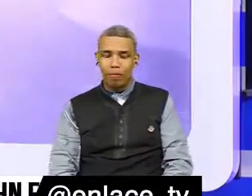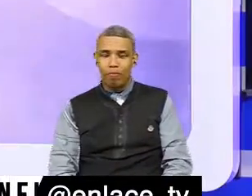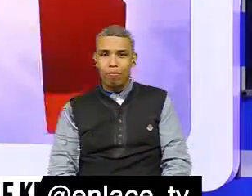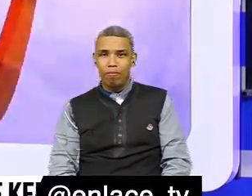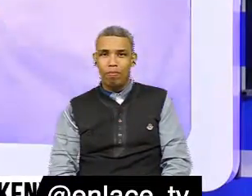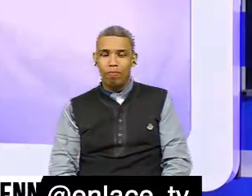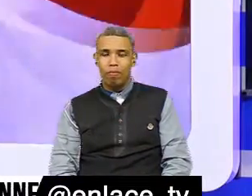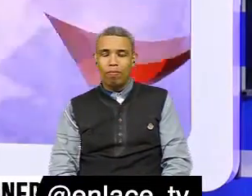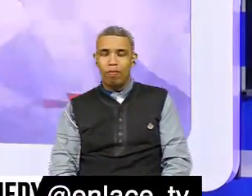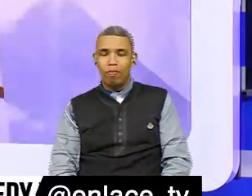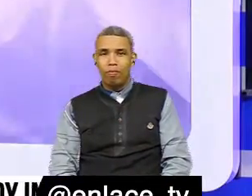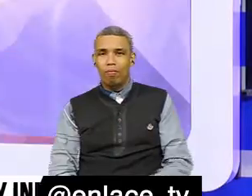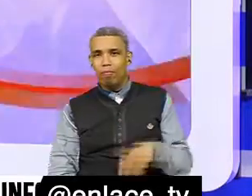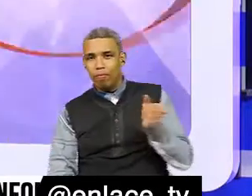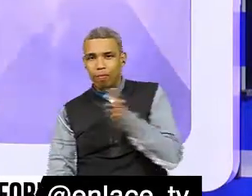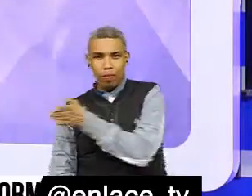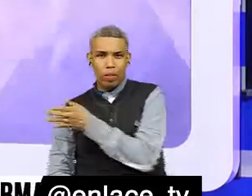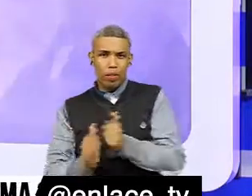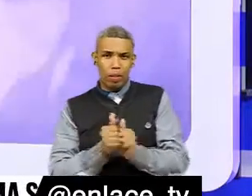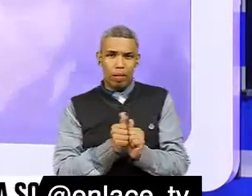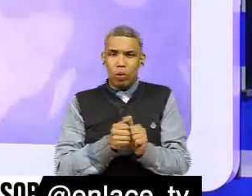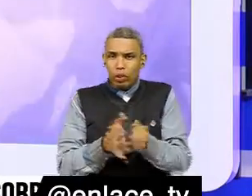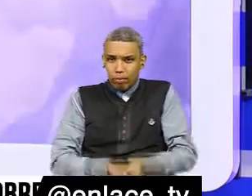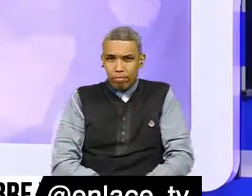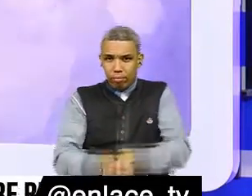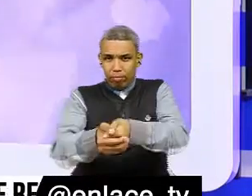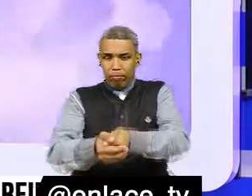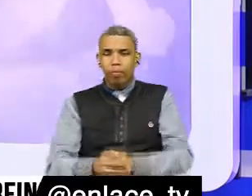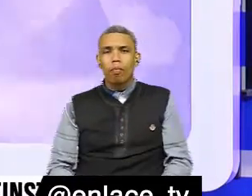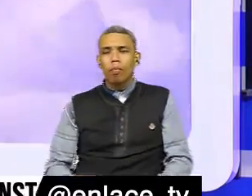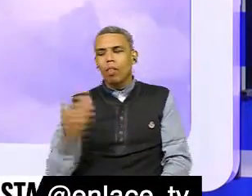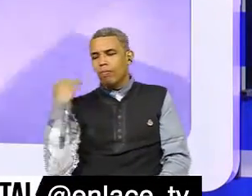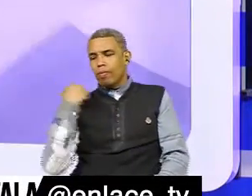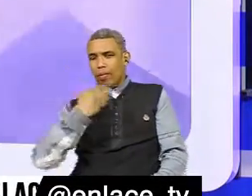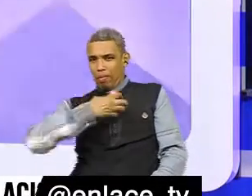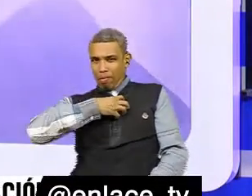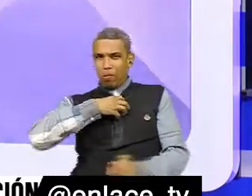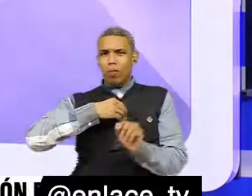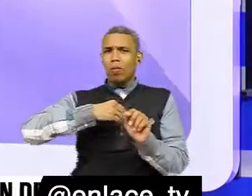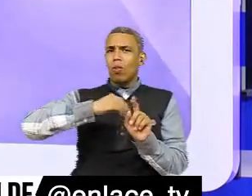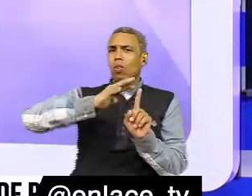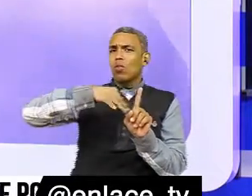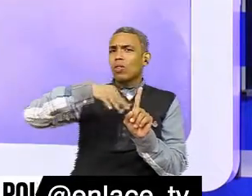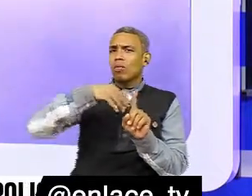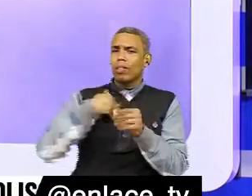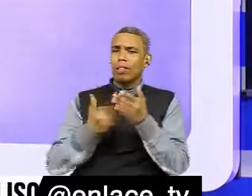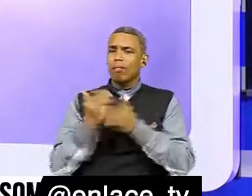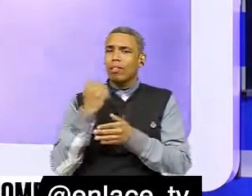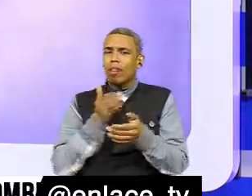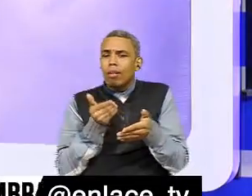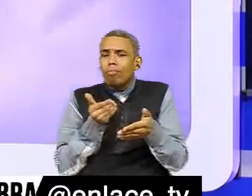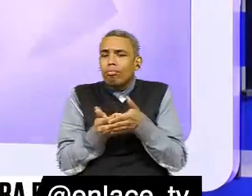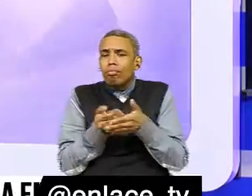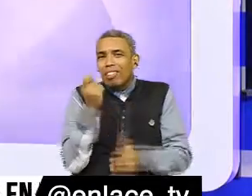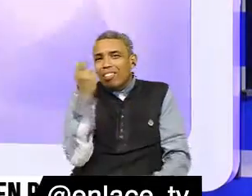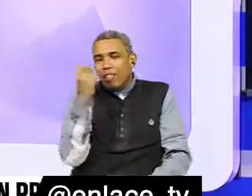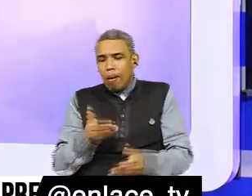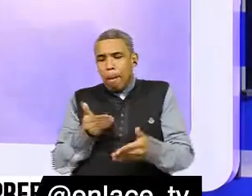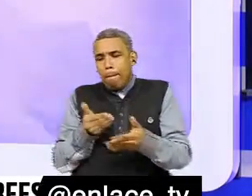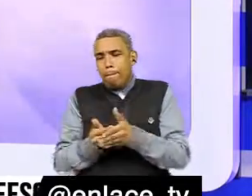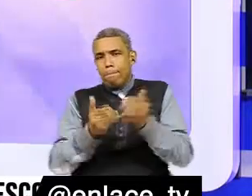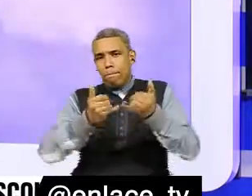Hablemos ahora de voleibol porque ya cumplen 4 meses de haber iniciado el torneo municipal y entra en la recta final. Este torneo se jugó en